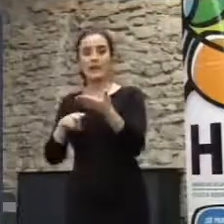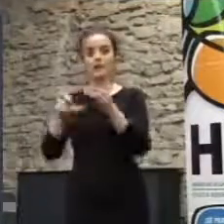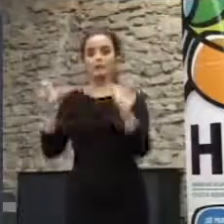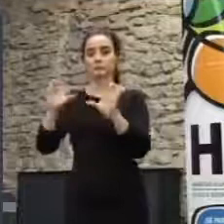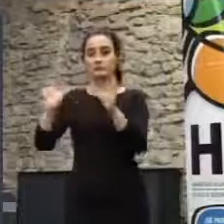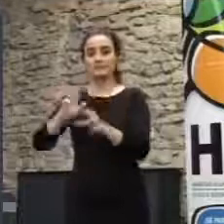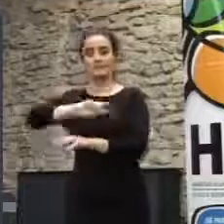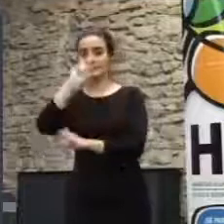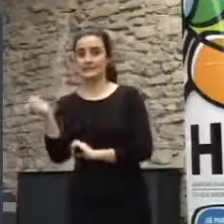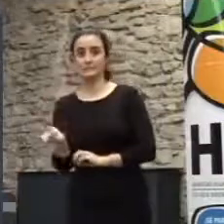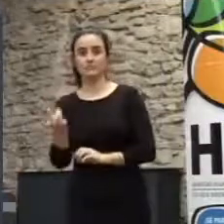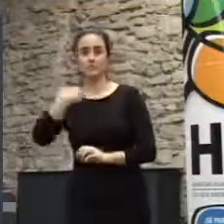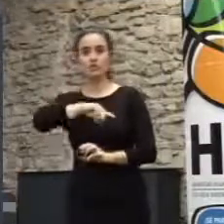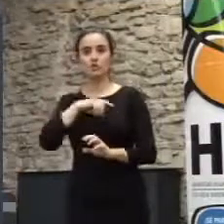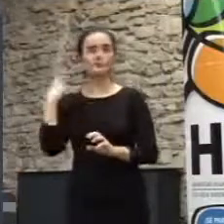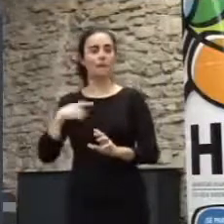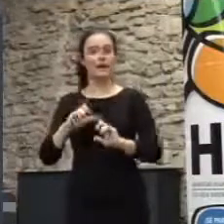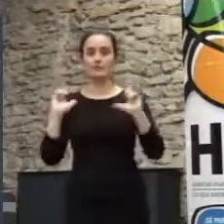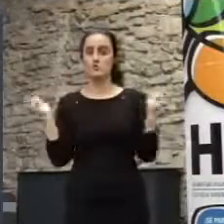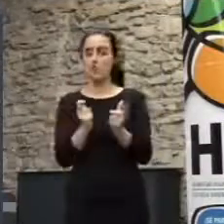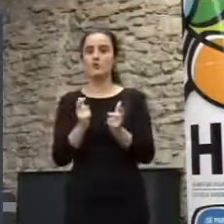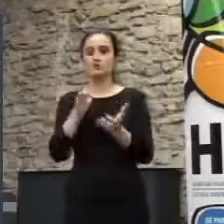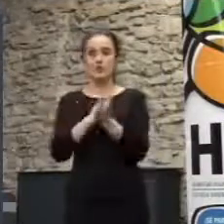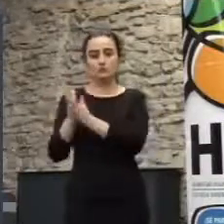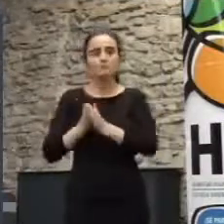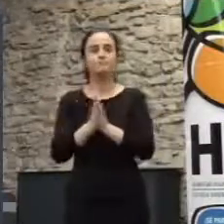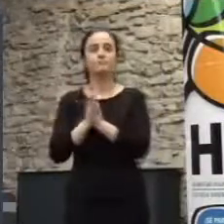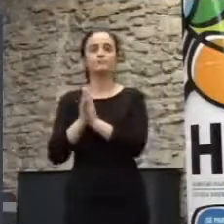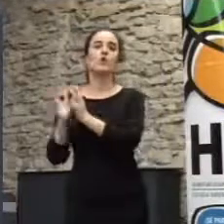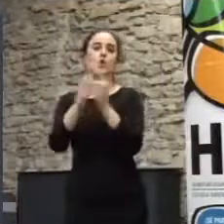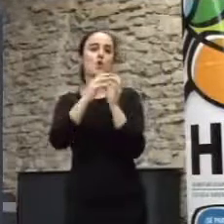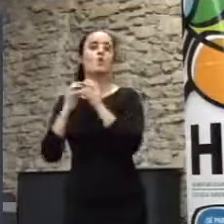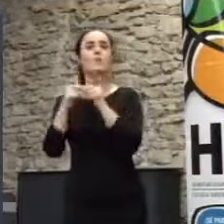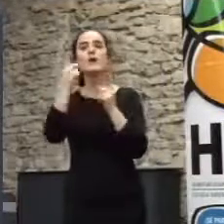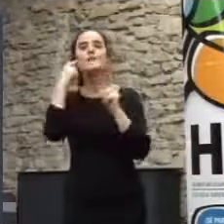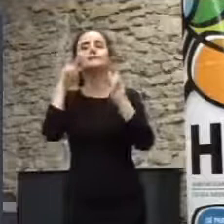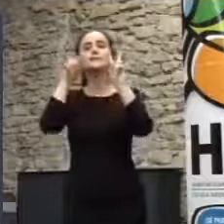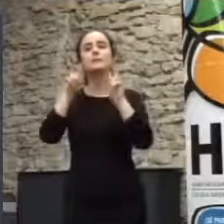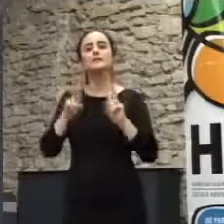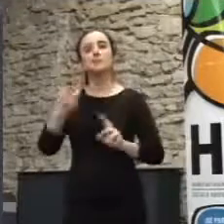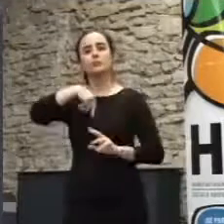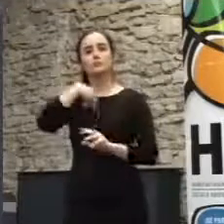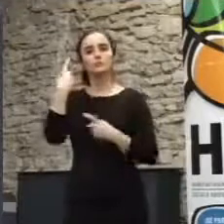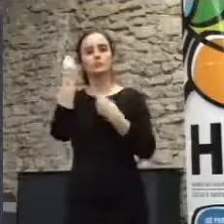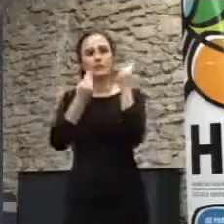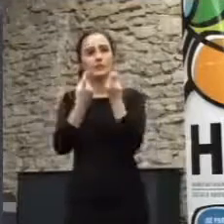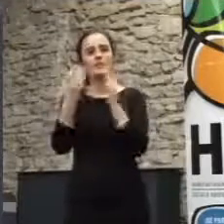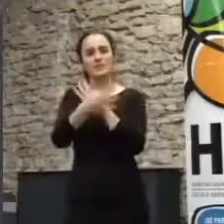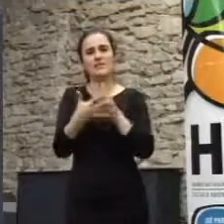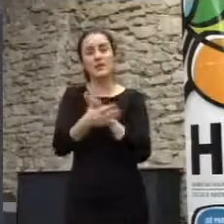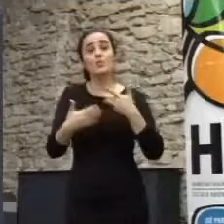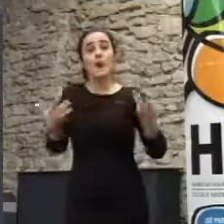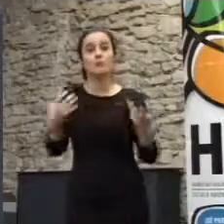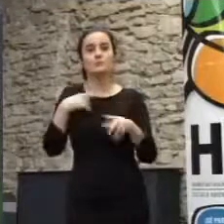comunicación. Hacemos una apuesta en común de los temas que creemos que se pueden abordar y como el tiempo es muy